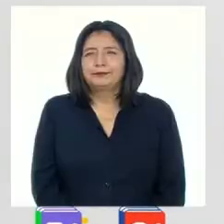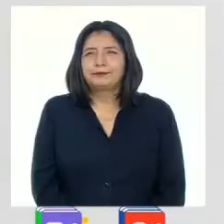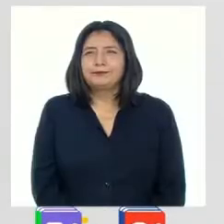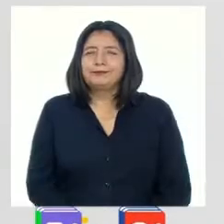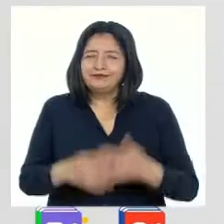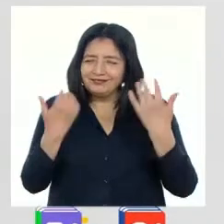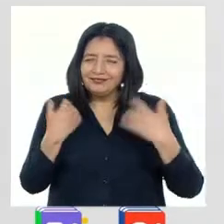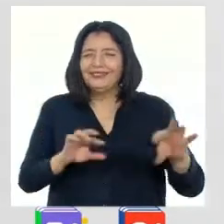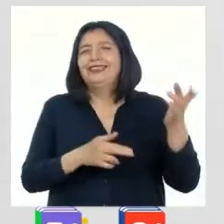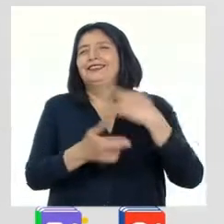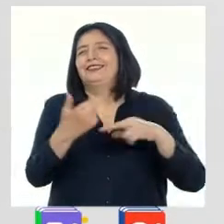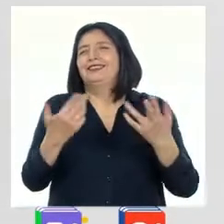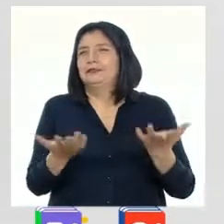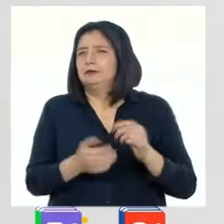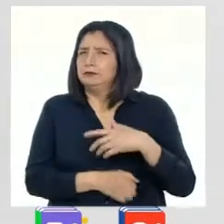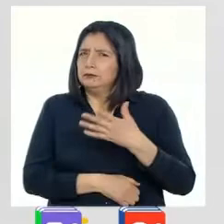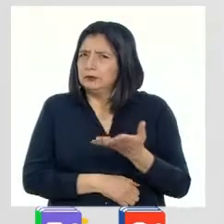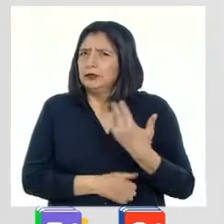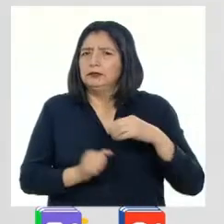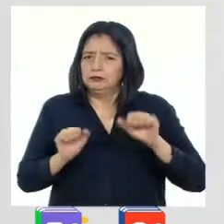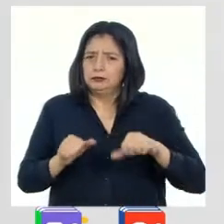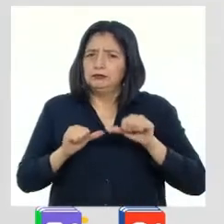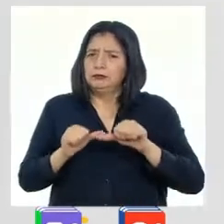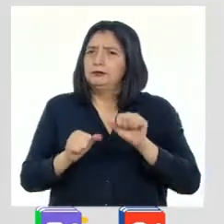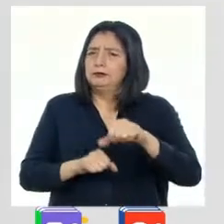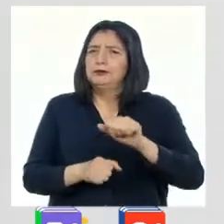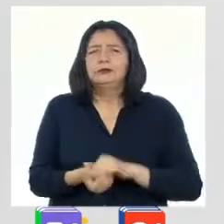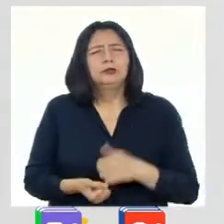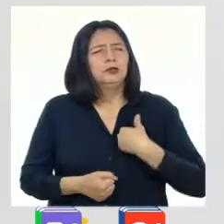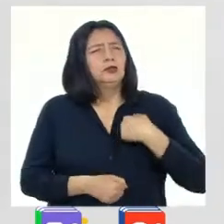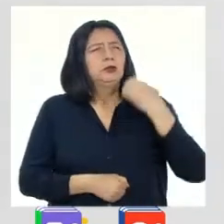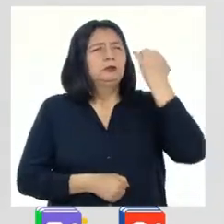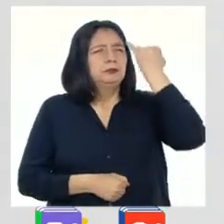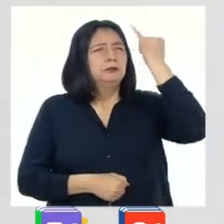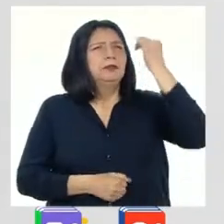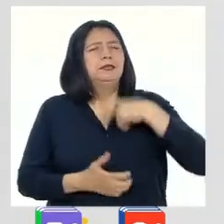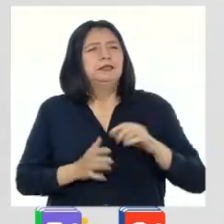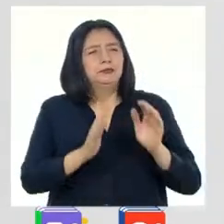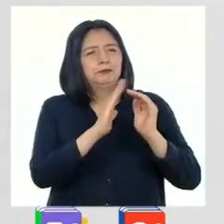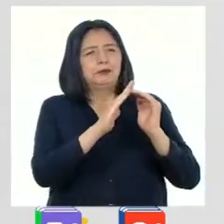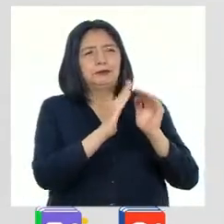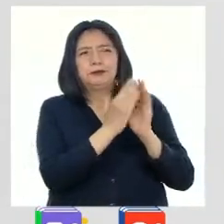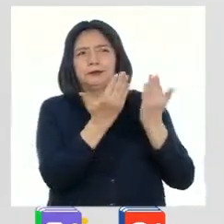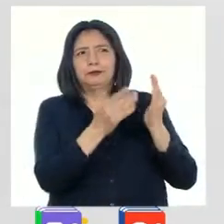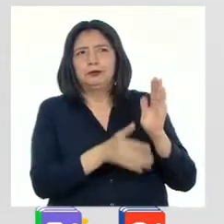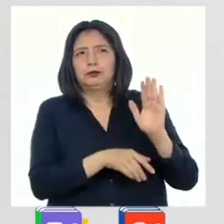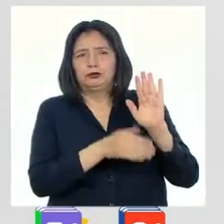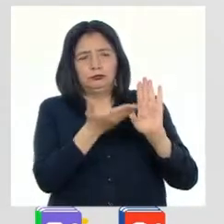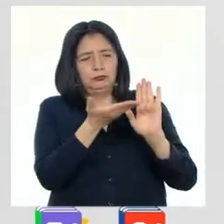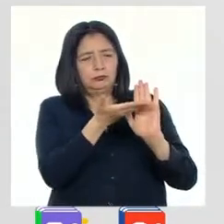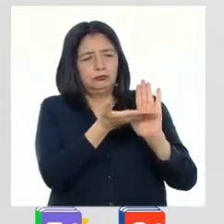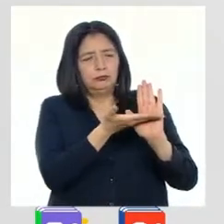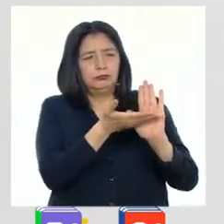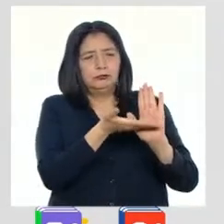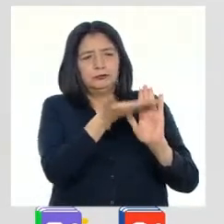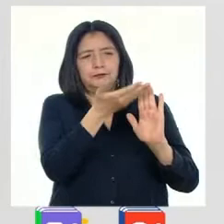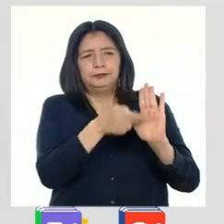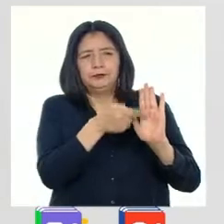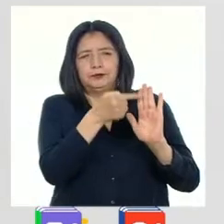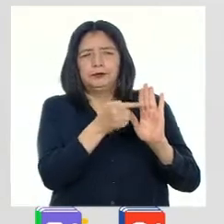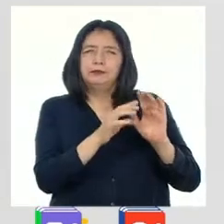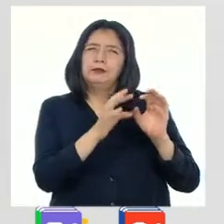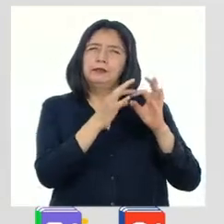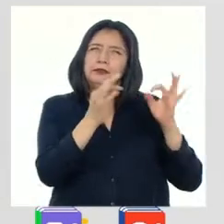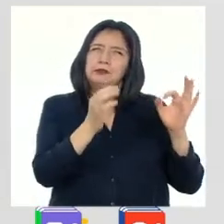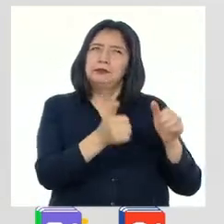Y ya estamos de vuelta. Ahora sí, continuamos. Bueno, ya me imaginaba mi retablo en dos niveles. En el de arriba pensaba poner frases